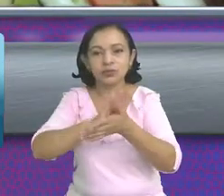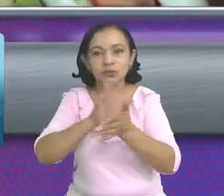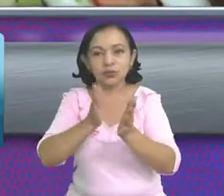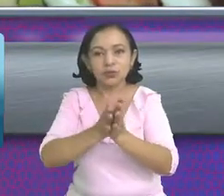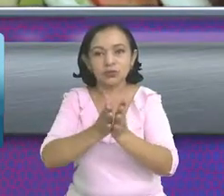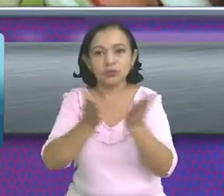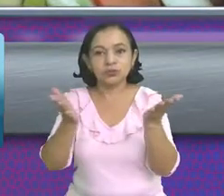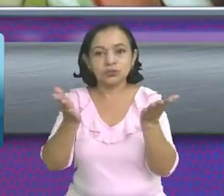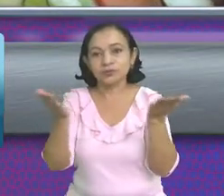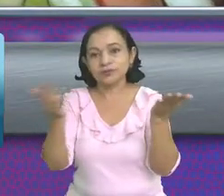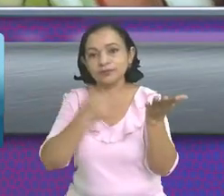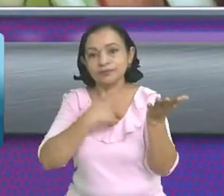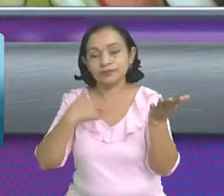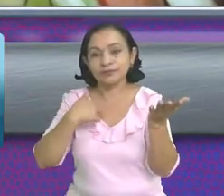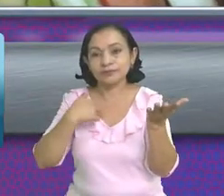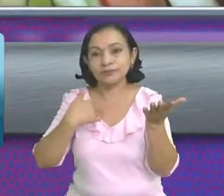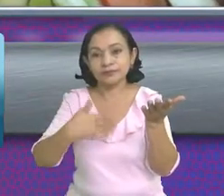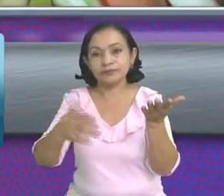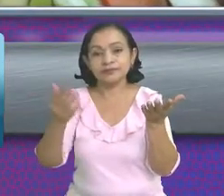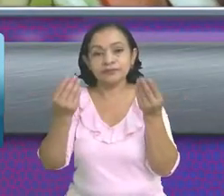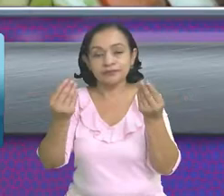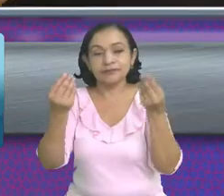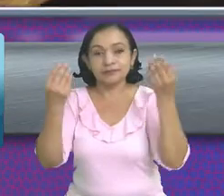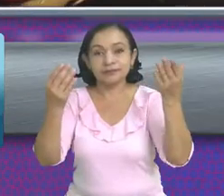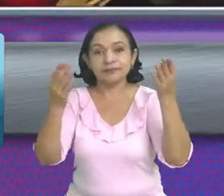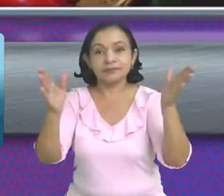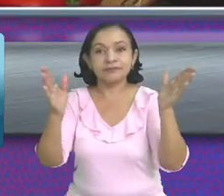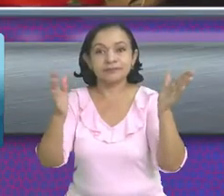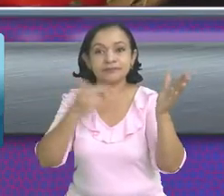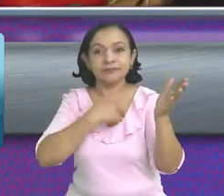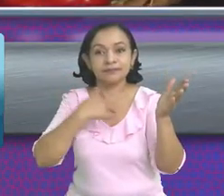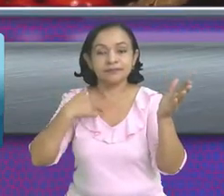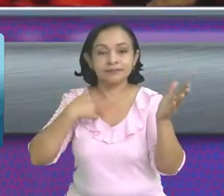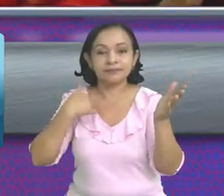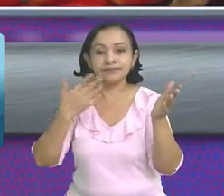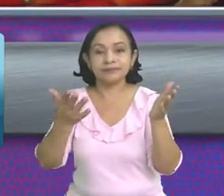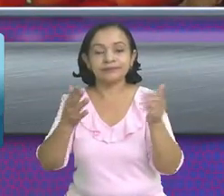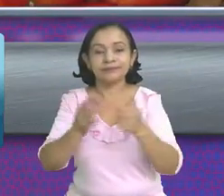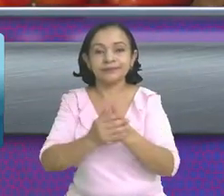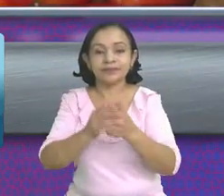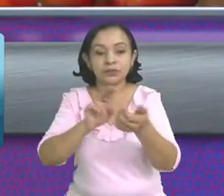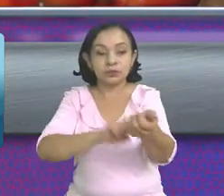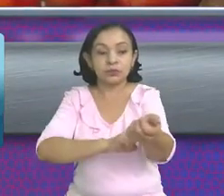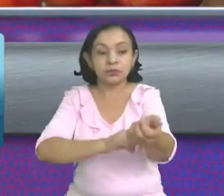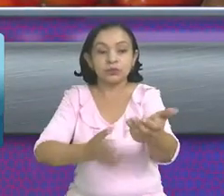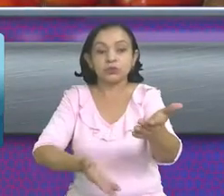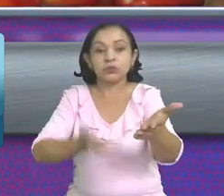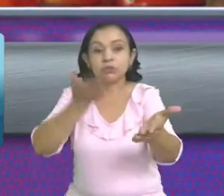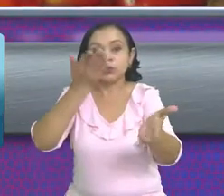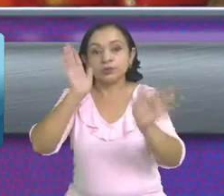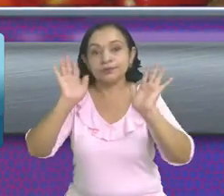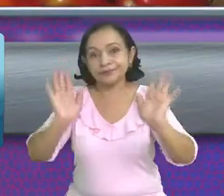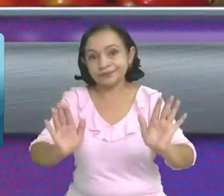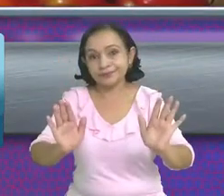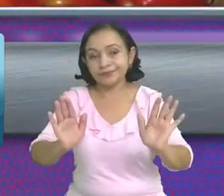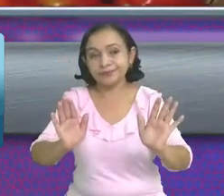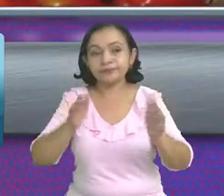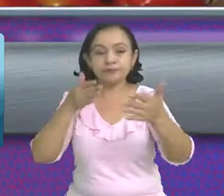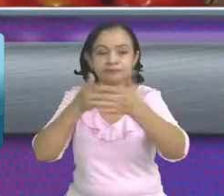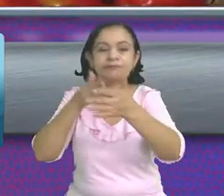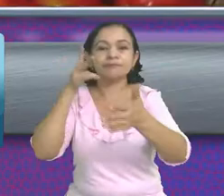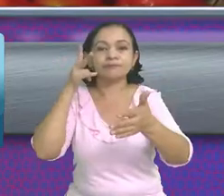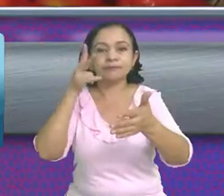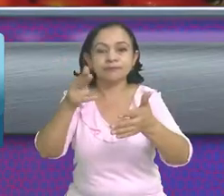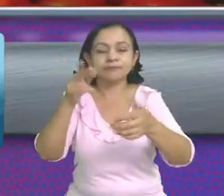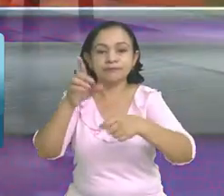entonces prácticamente estás ya haciendo muchos carbohidratos y ahí es donde se sube el azúcar. Ok. Vamos a hacer una